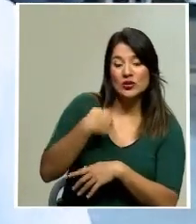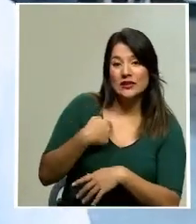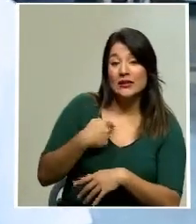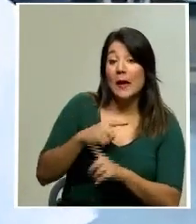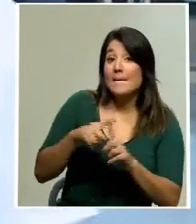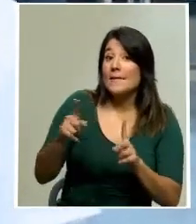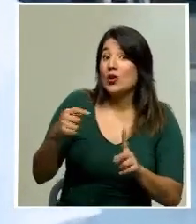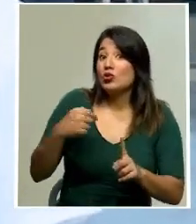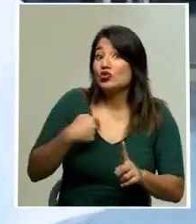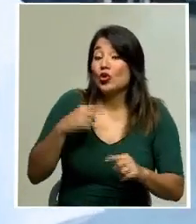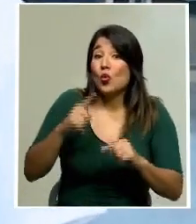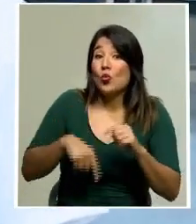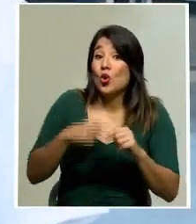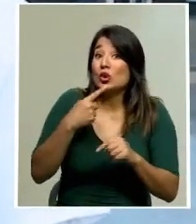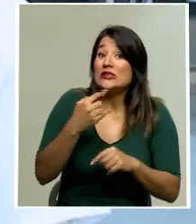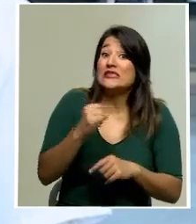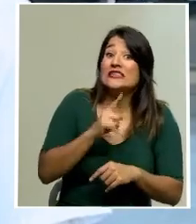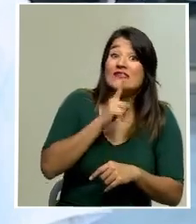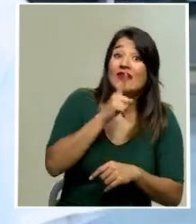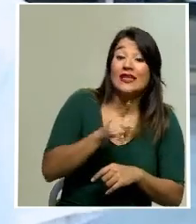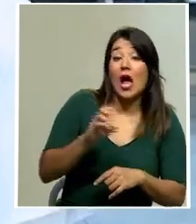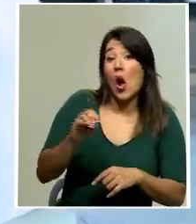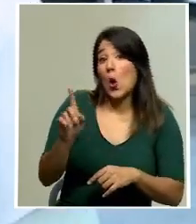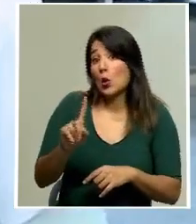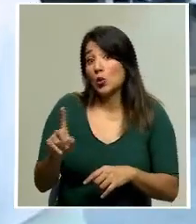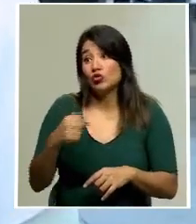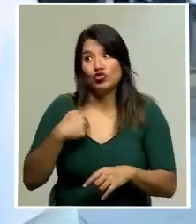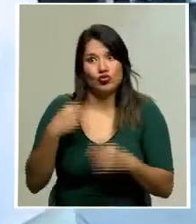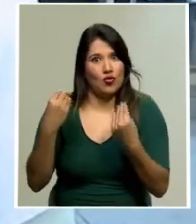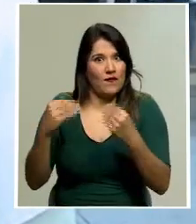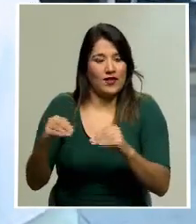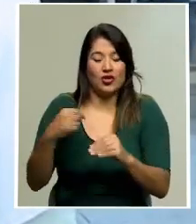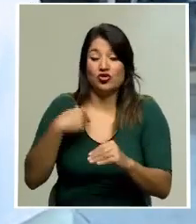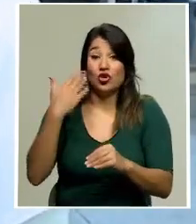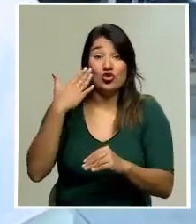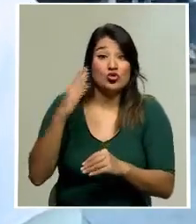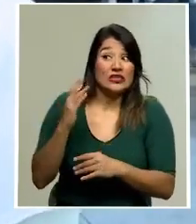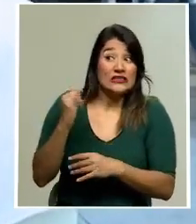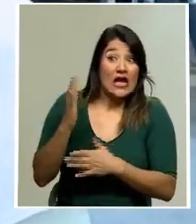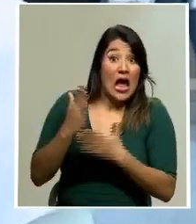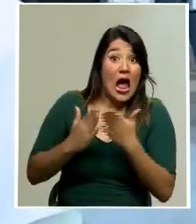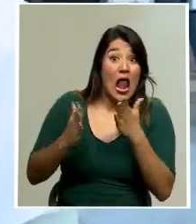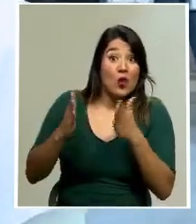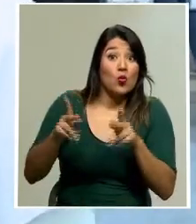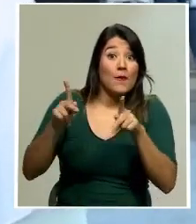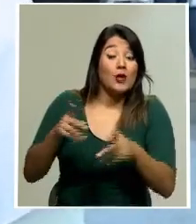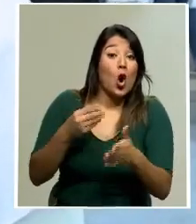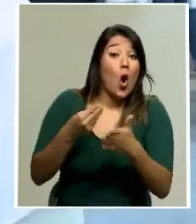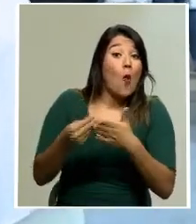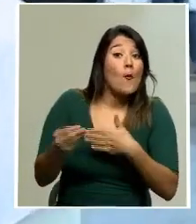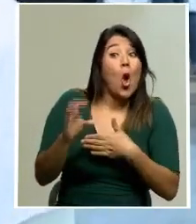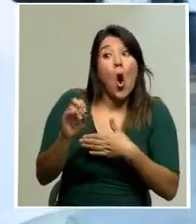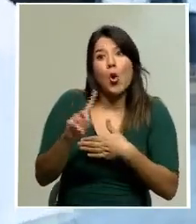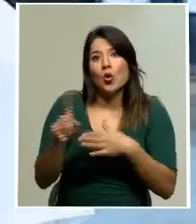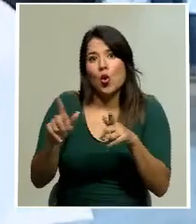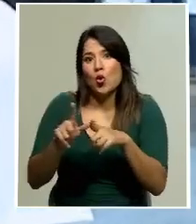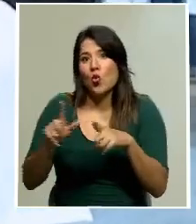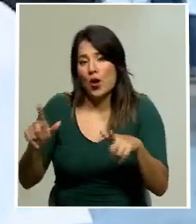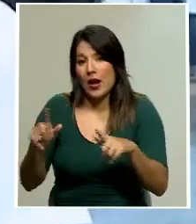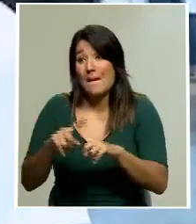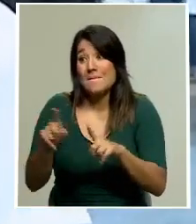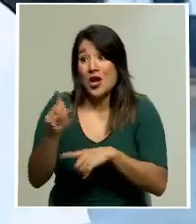menos yo no podría decirles si es cierto o no es cierto, porque yo no lo estoy viendo, no sé si realmente alguien compró o no compró un campo, ¿verdad? Es lo que las personas nos